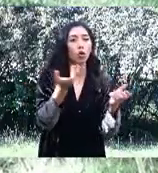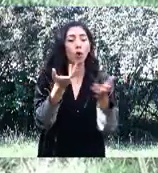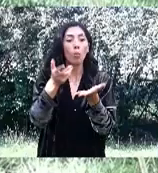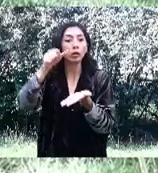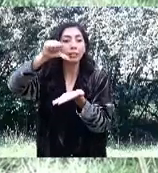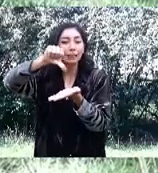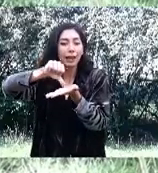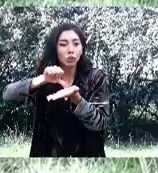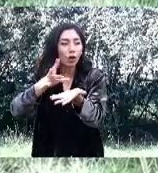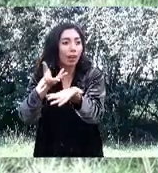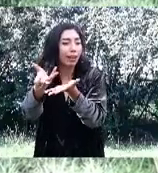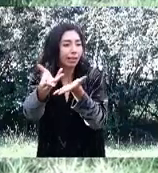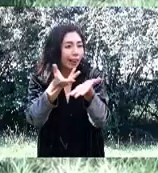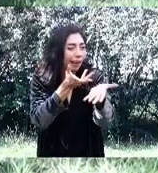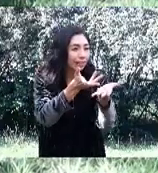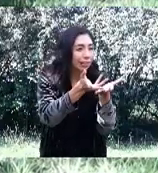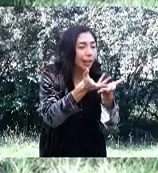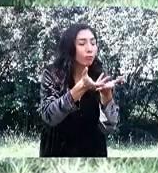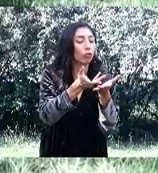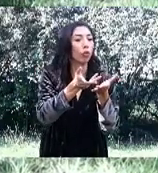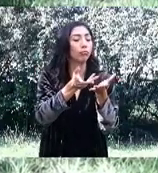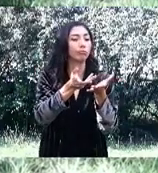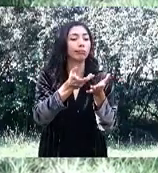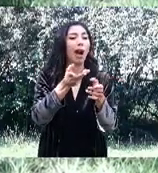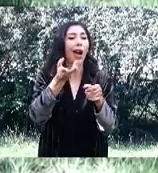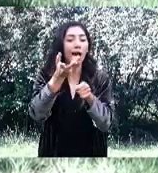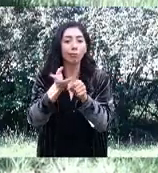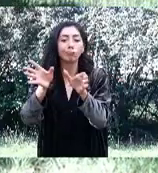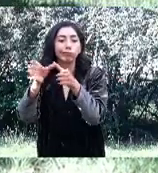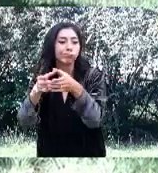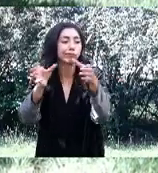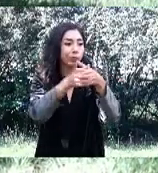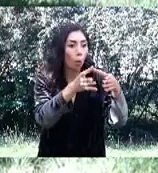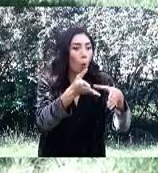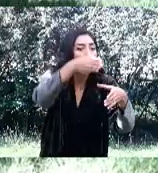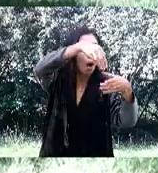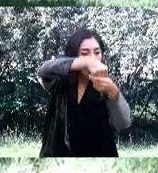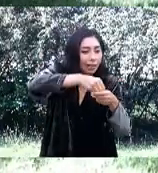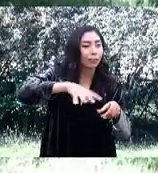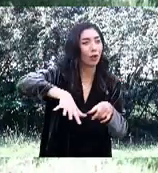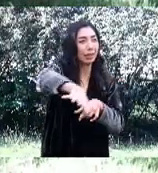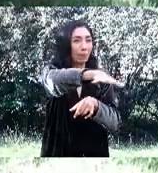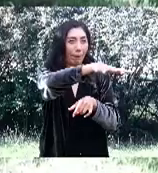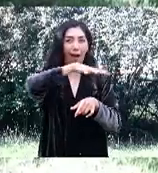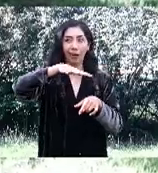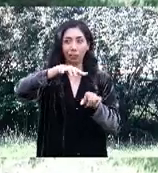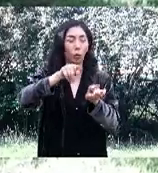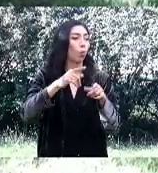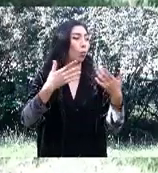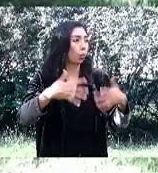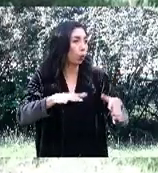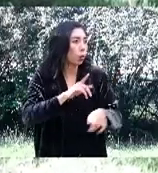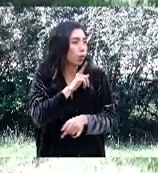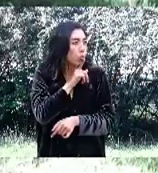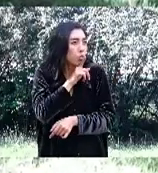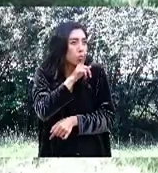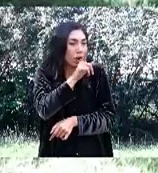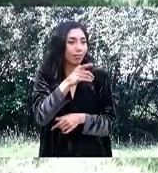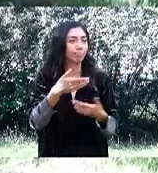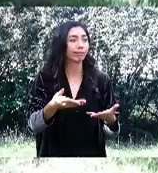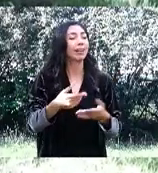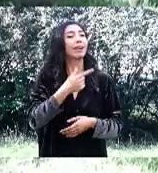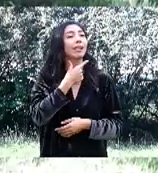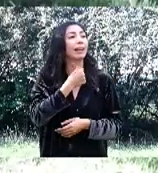conocimientos encajan en este nuevo concepto de este gigantesco espacio eh que es un lujo para este país Nos